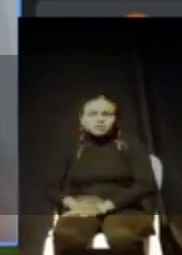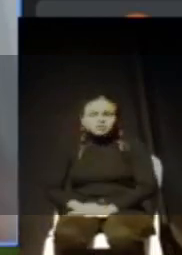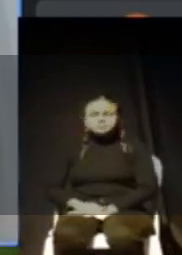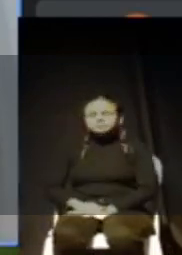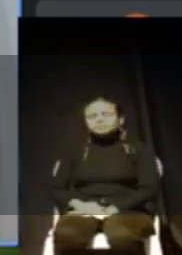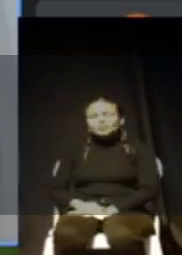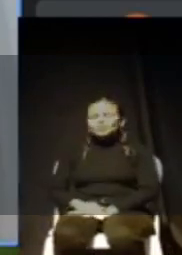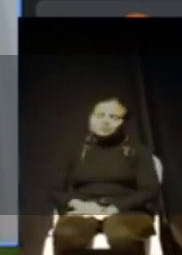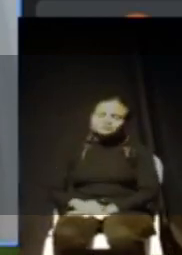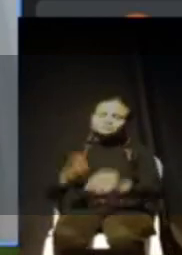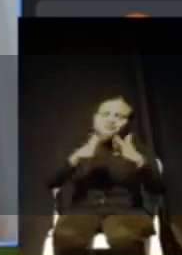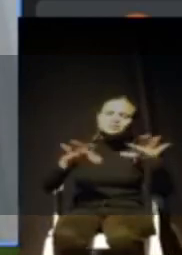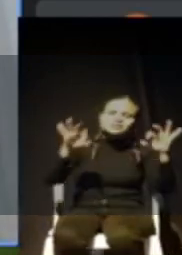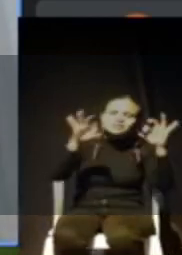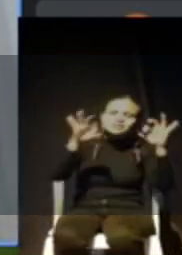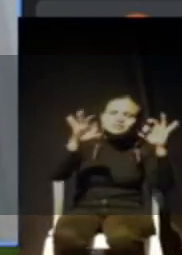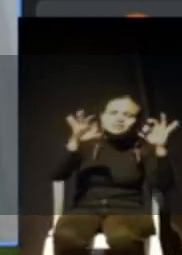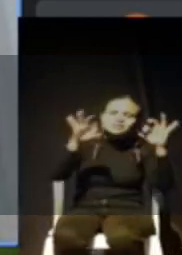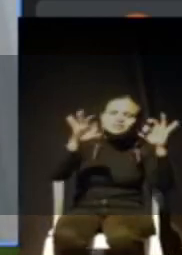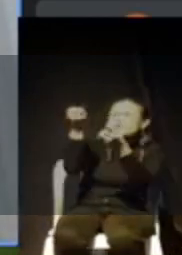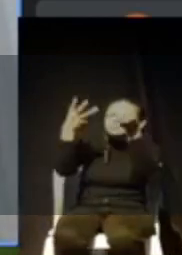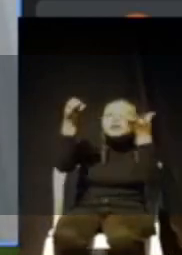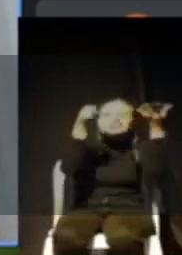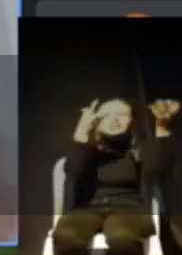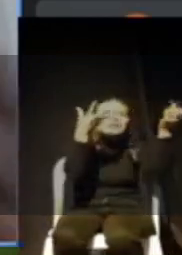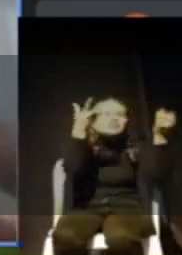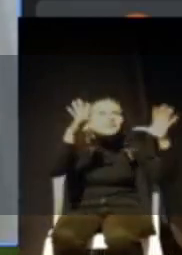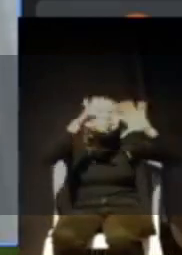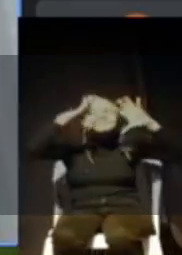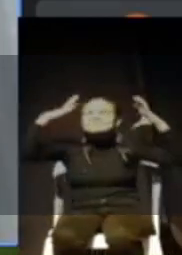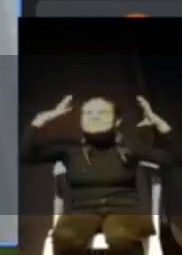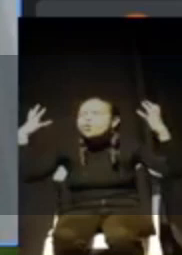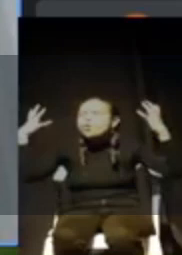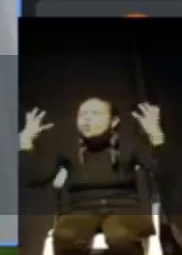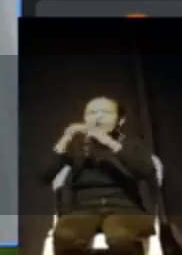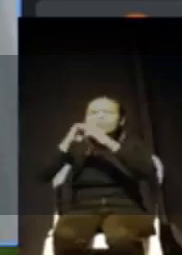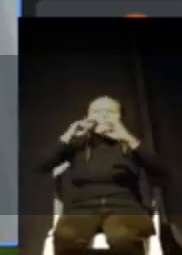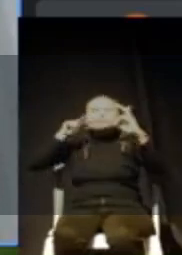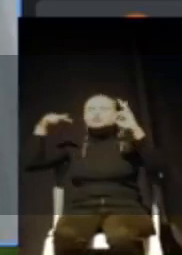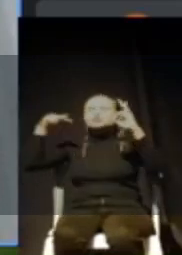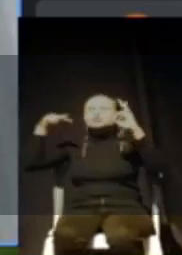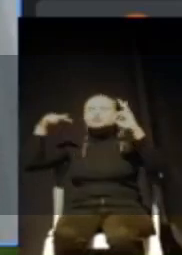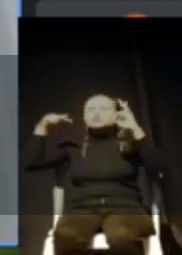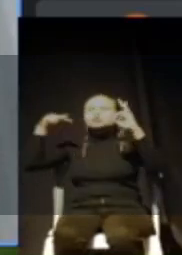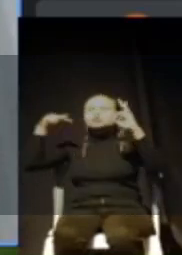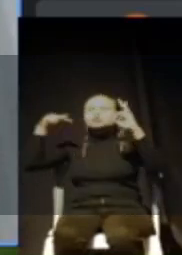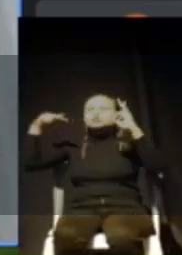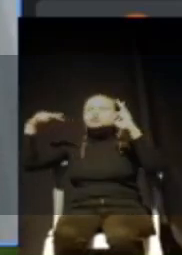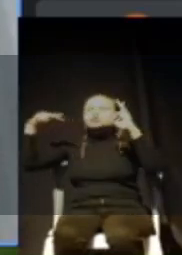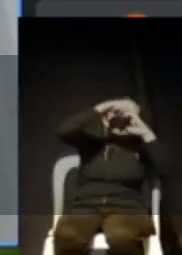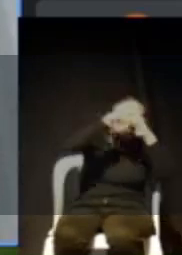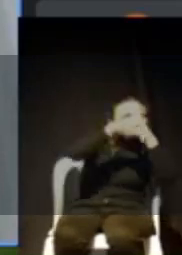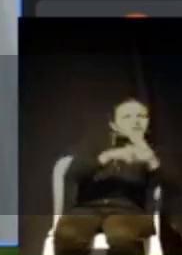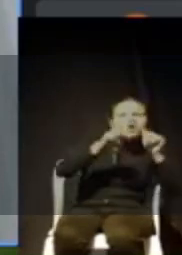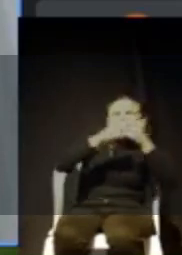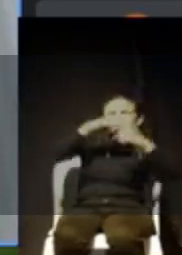vertical, ¿no? Profundizar en esos nuevos imaginarios del mundo, de la relación en las